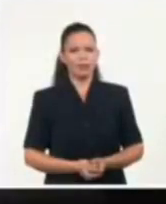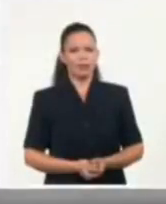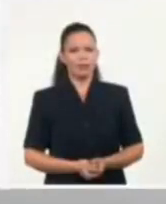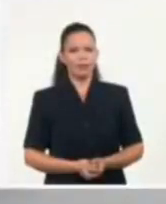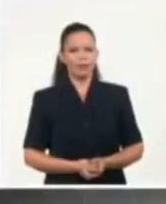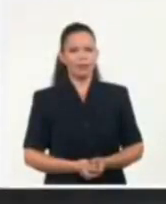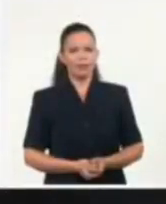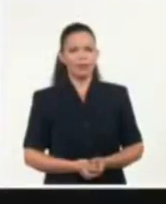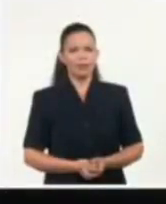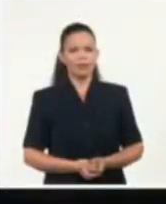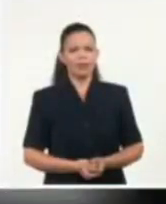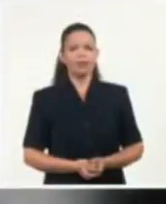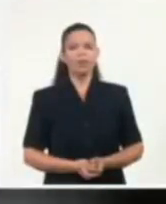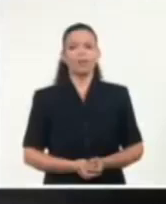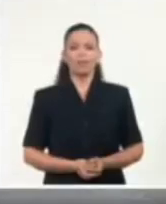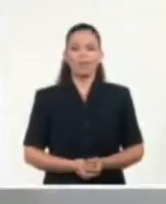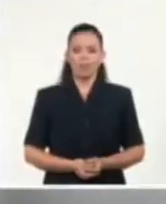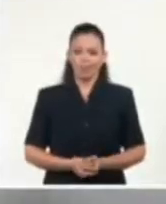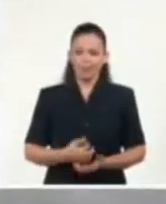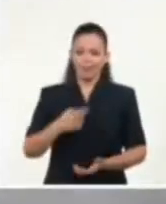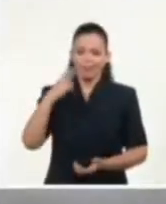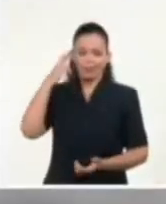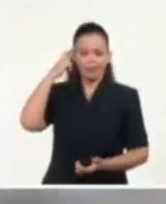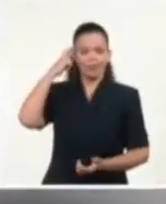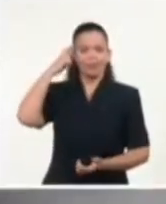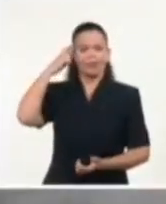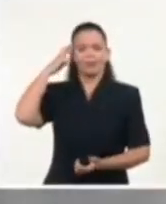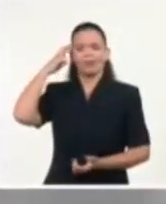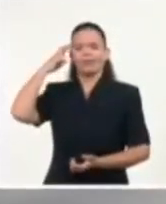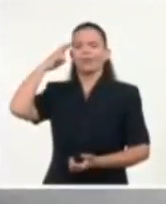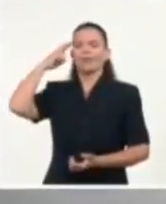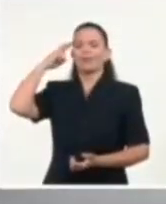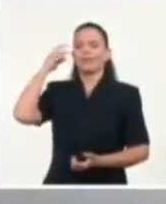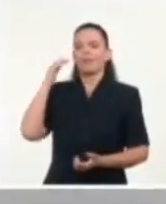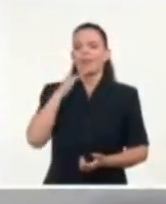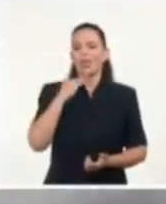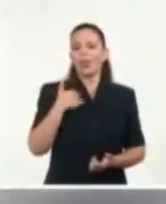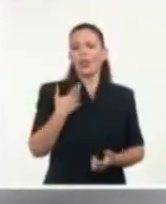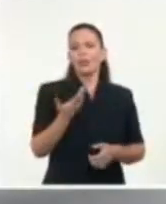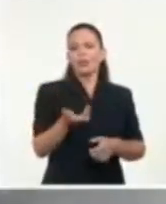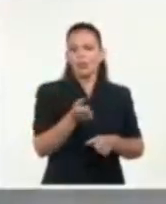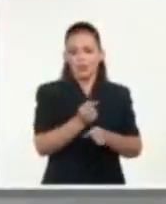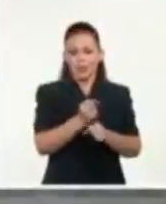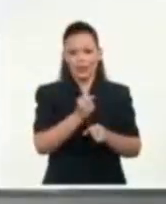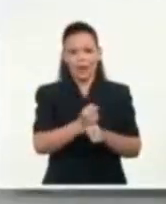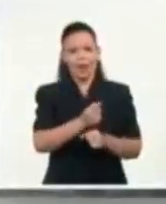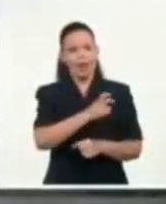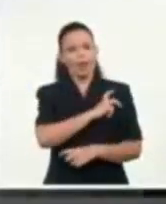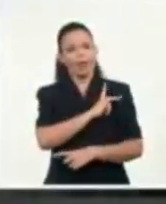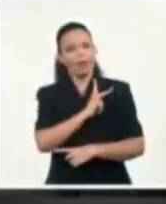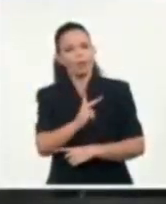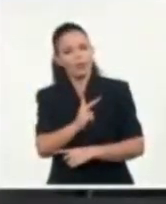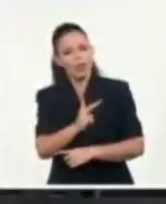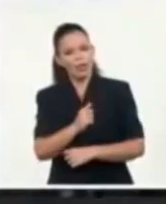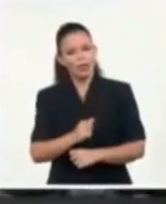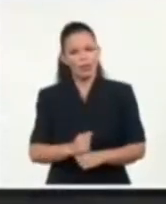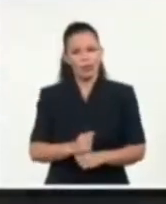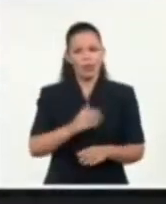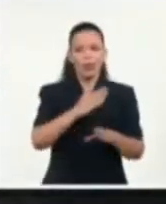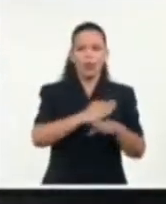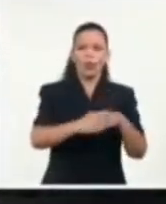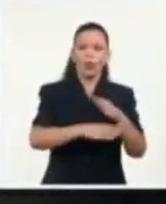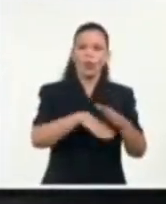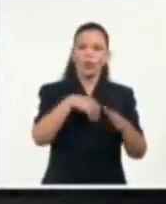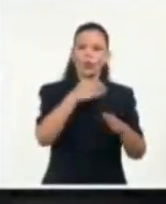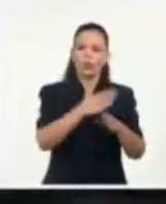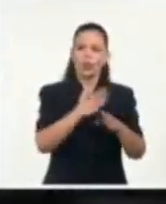Quedarán en el recuerdo y en las obras las jornadas de trabajo voluntario para construir una escuela o un hospital, viviendo